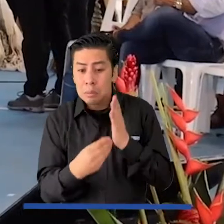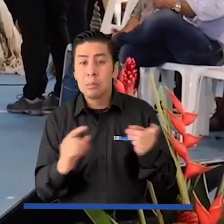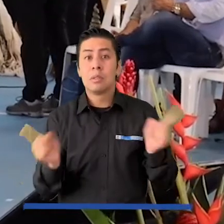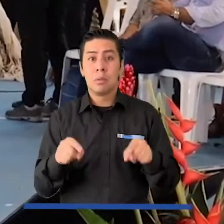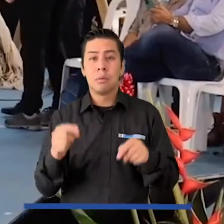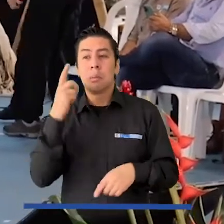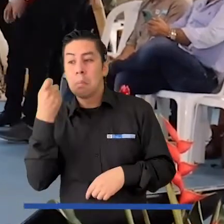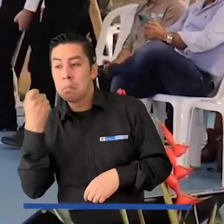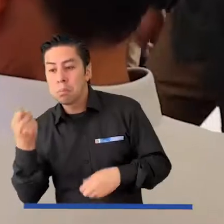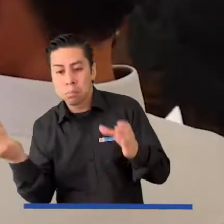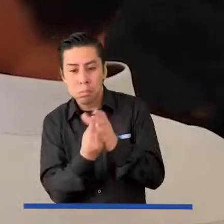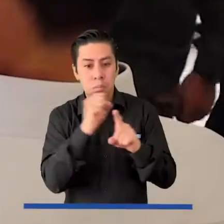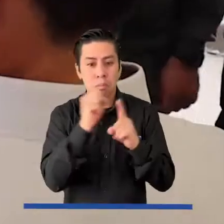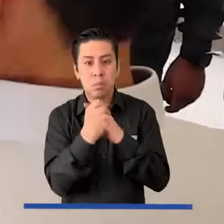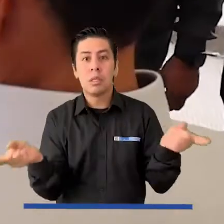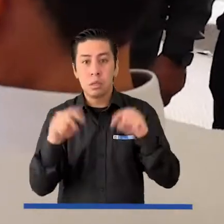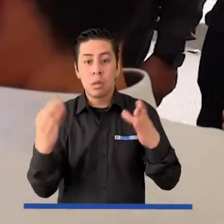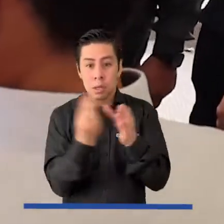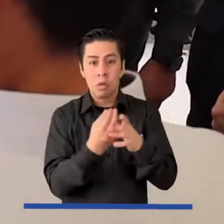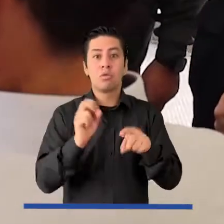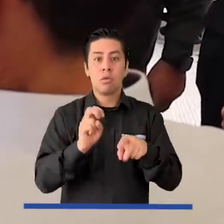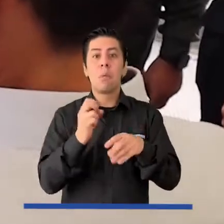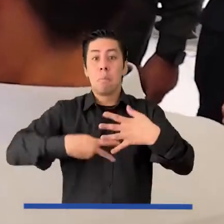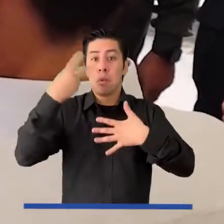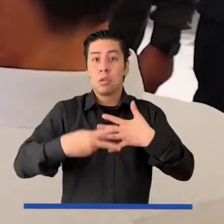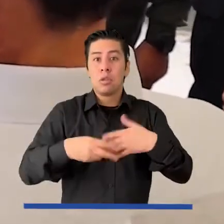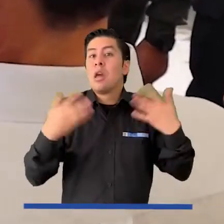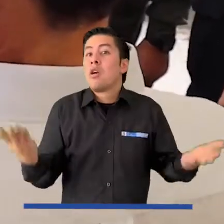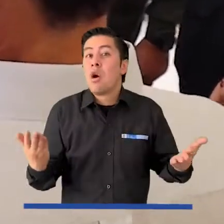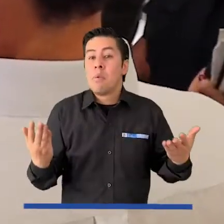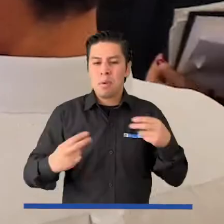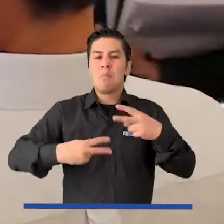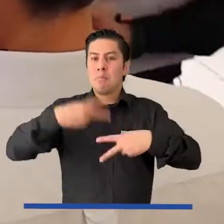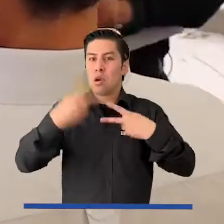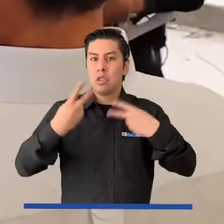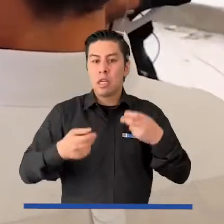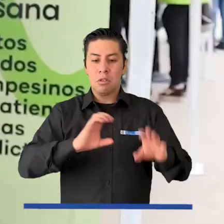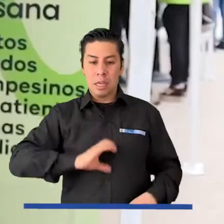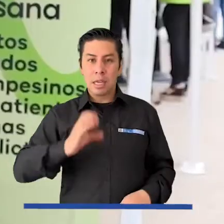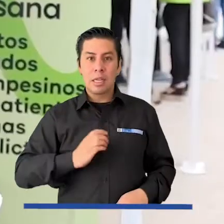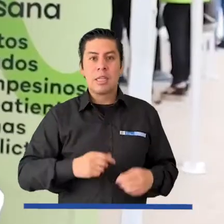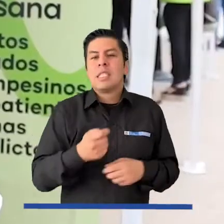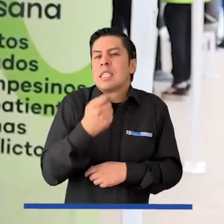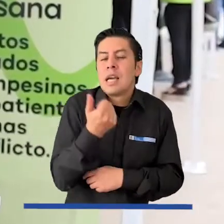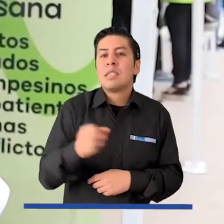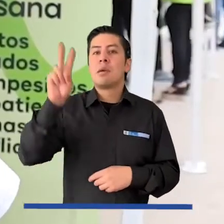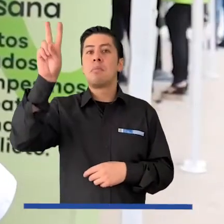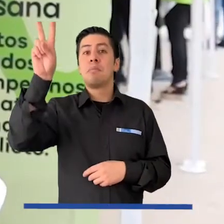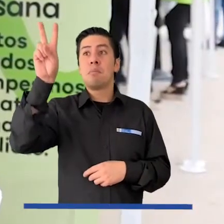víctimas. Buscar no solamente la inclusión social de las víctimas, sino la inclusión productiva. Y lo logramos a través de estos proyectos,